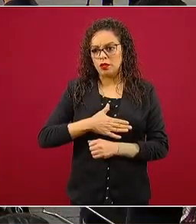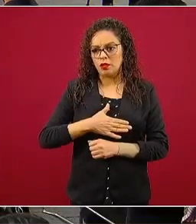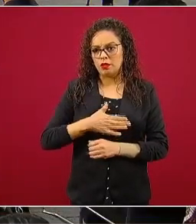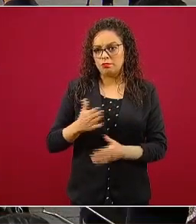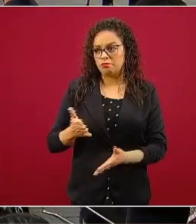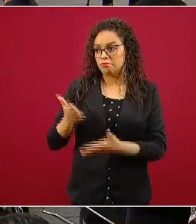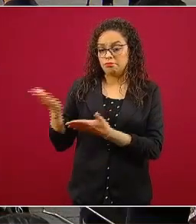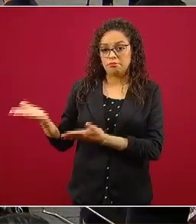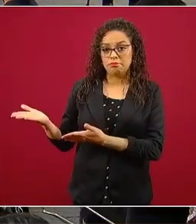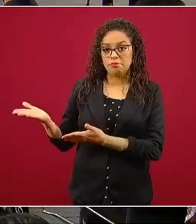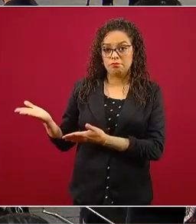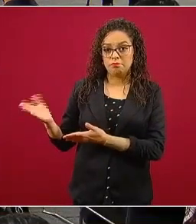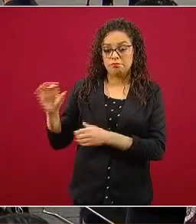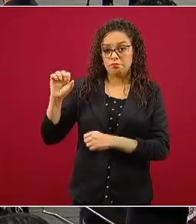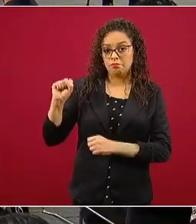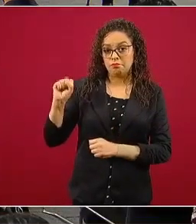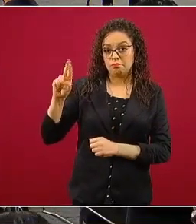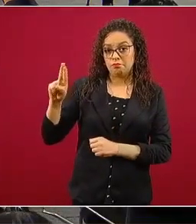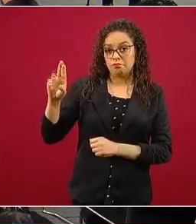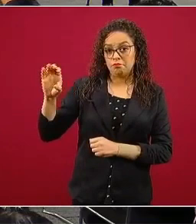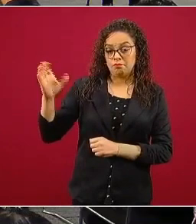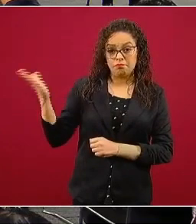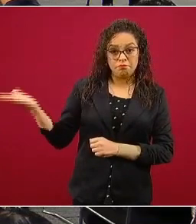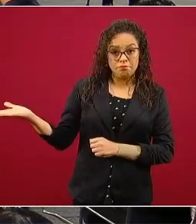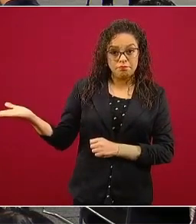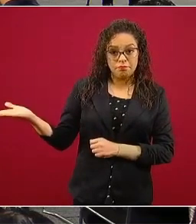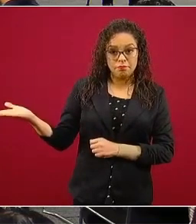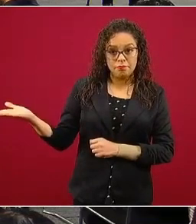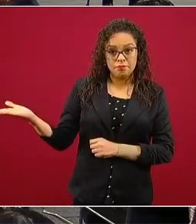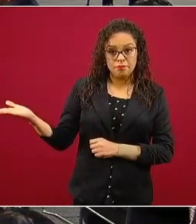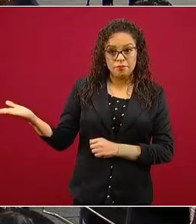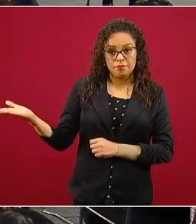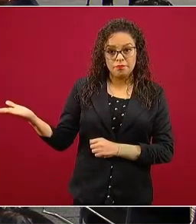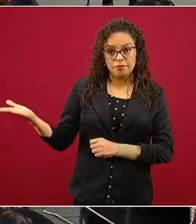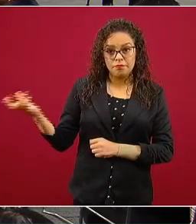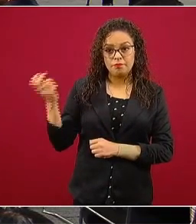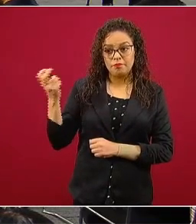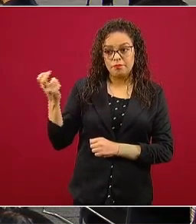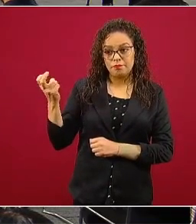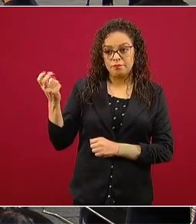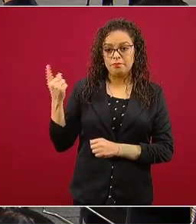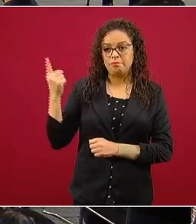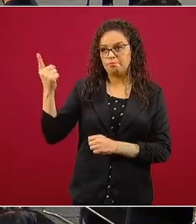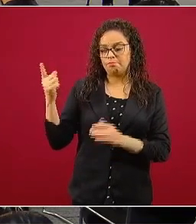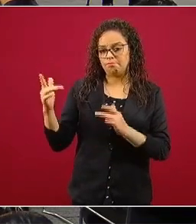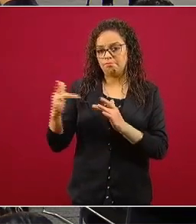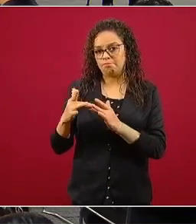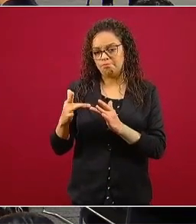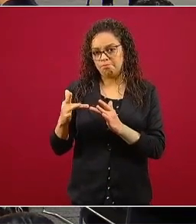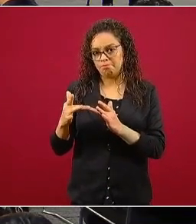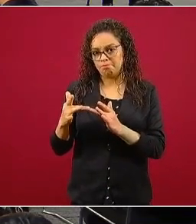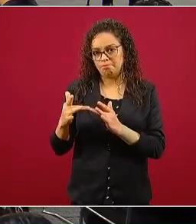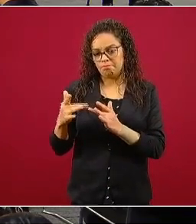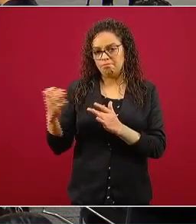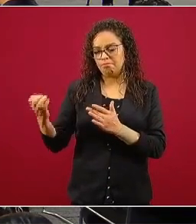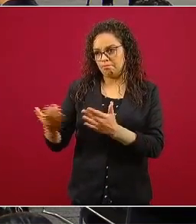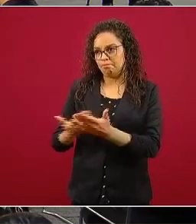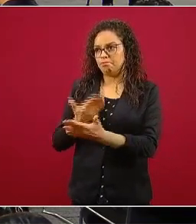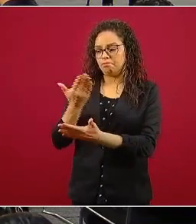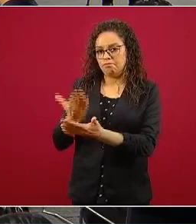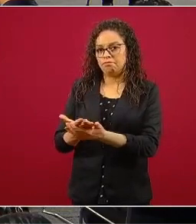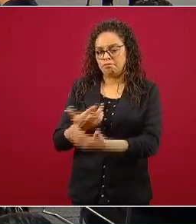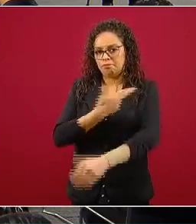el secretario de Relaciones Exteriores para que se proceda y se pida toda